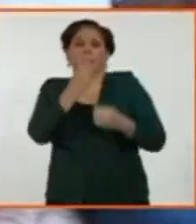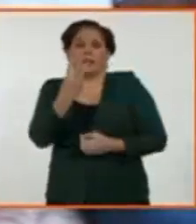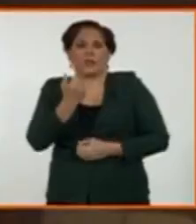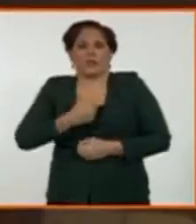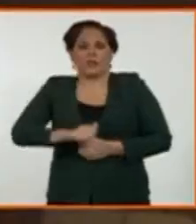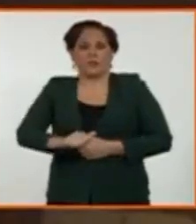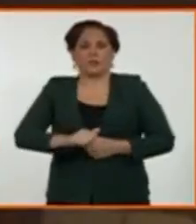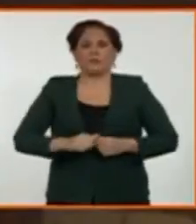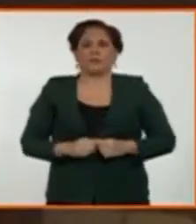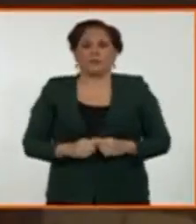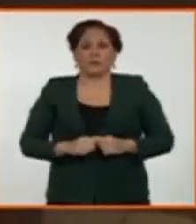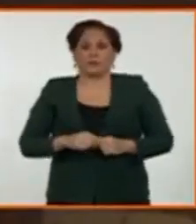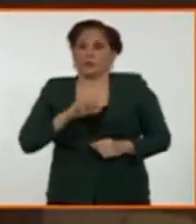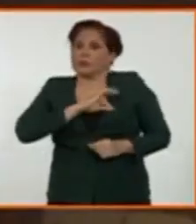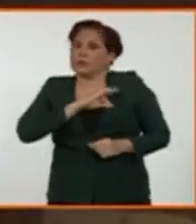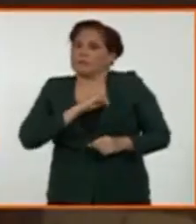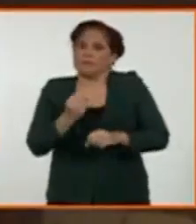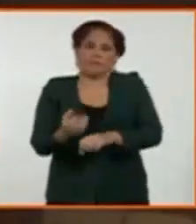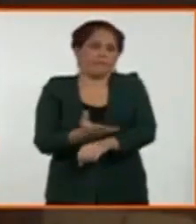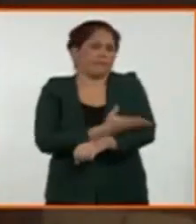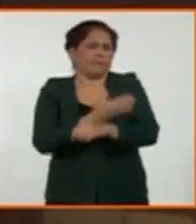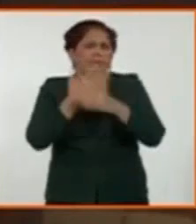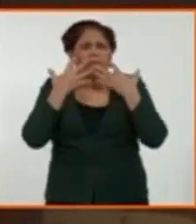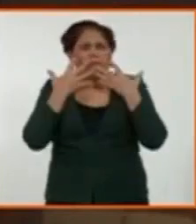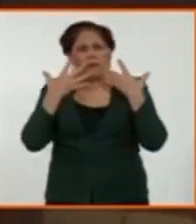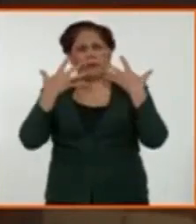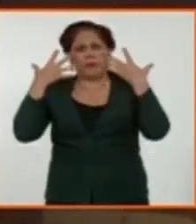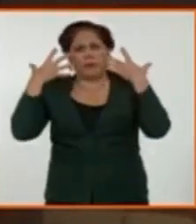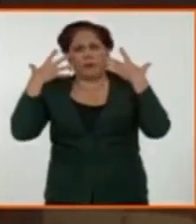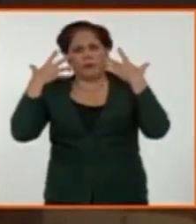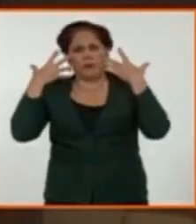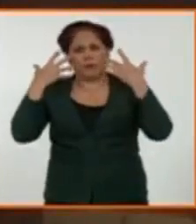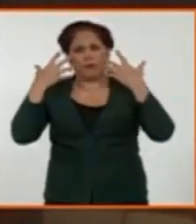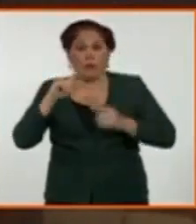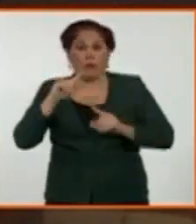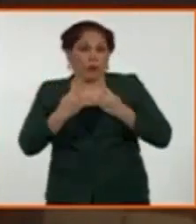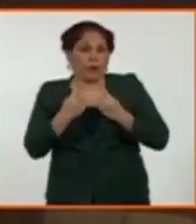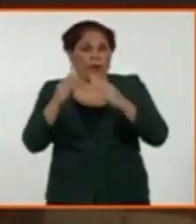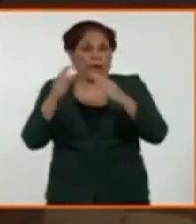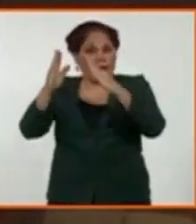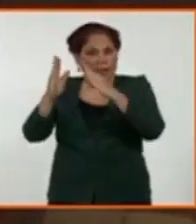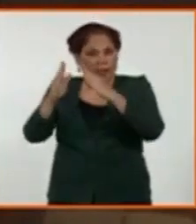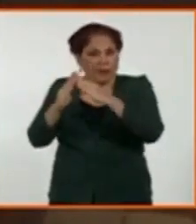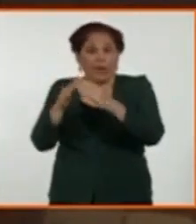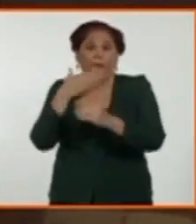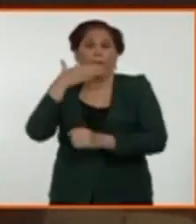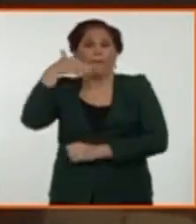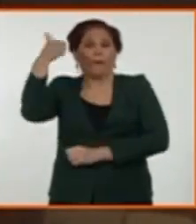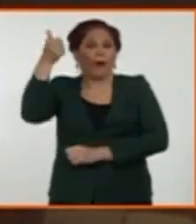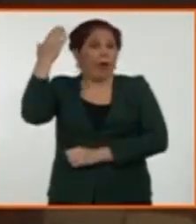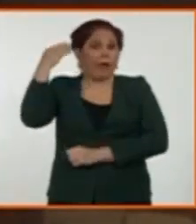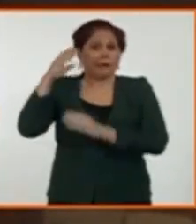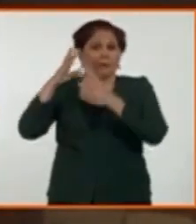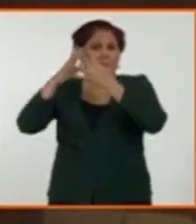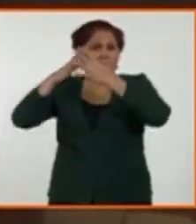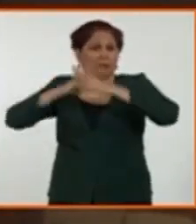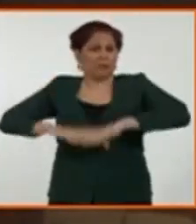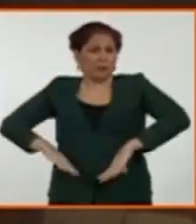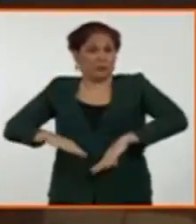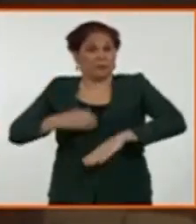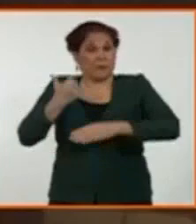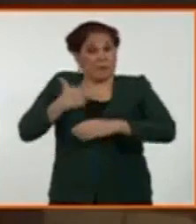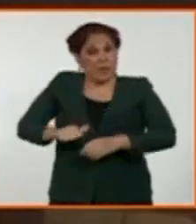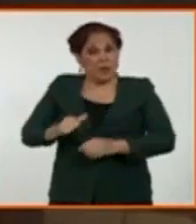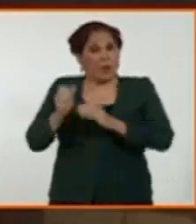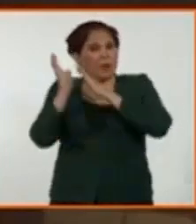muchachos estoy orgullosa contenta porque igual tengo una vida un poquitico mejor que antes mis hijos van a tener en su